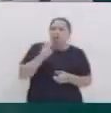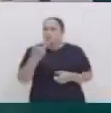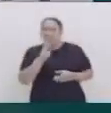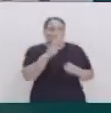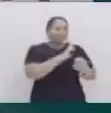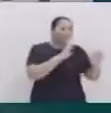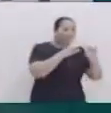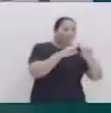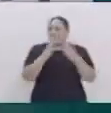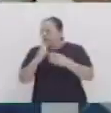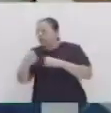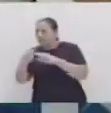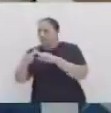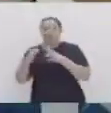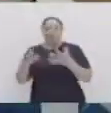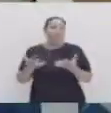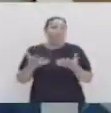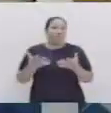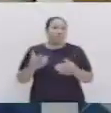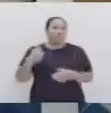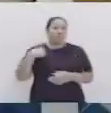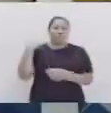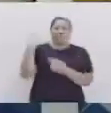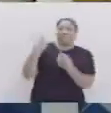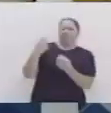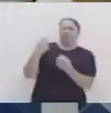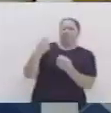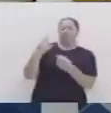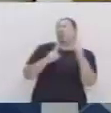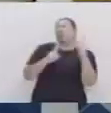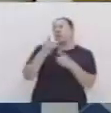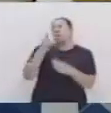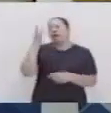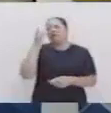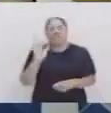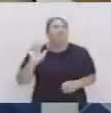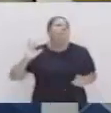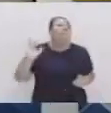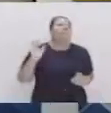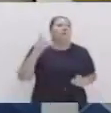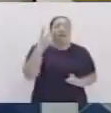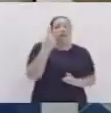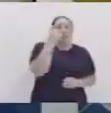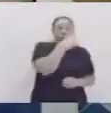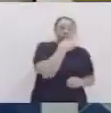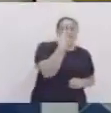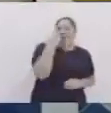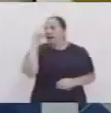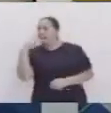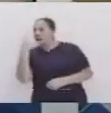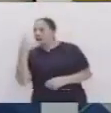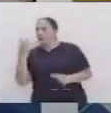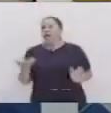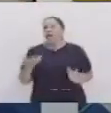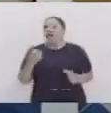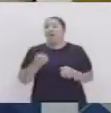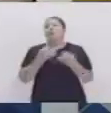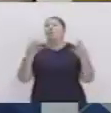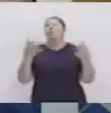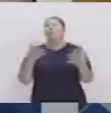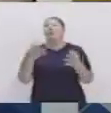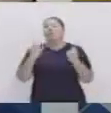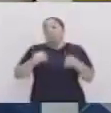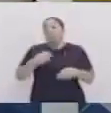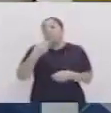Entonces, si a mí me hicieran la pregunta, ¿cuál es la probabilidad de que las dos sean caras? Entonces, ¿cuántos posibles